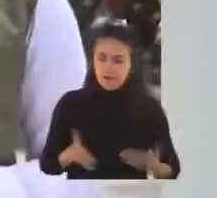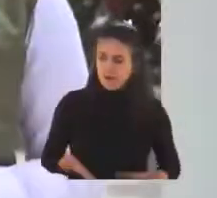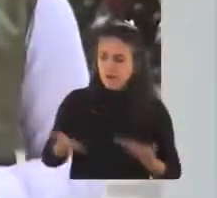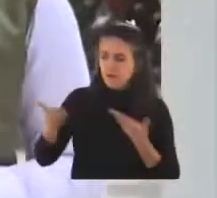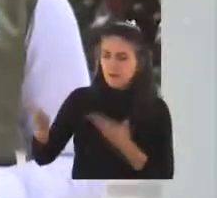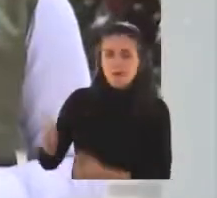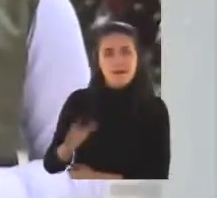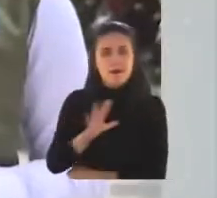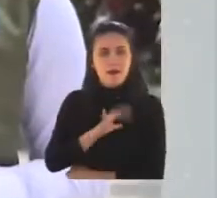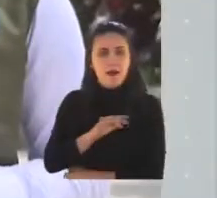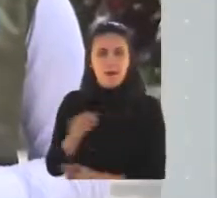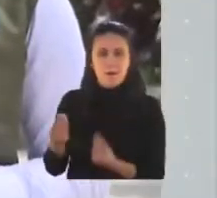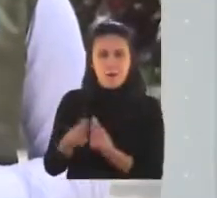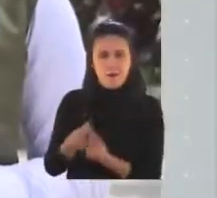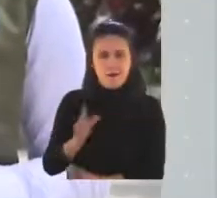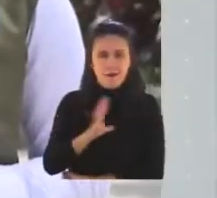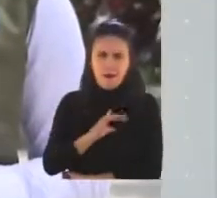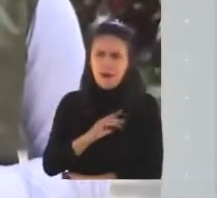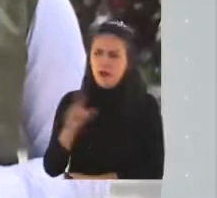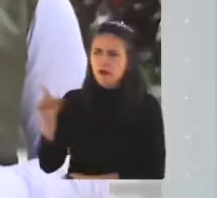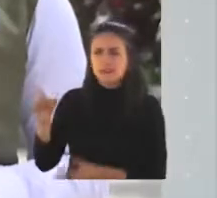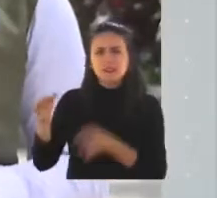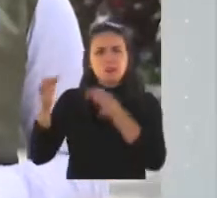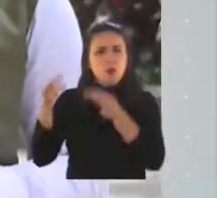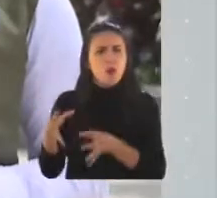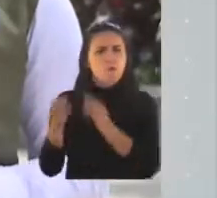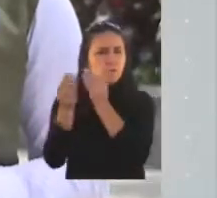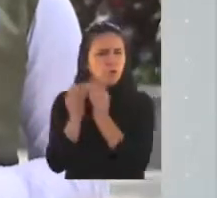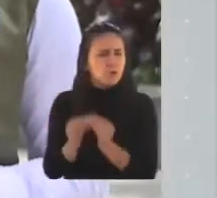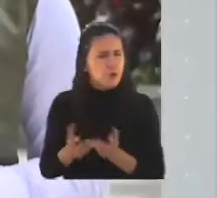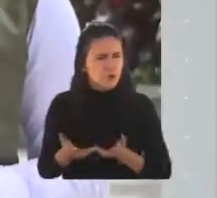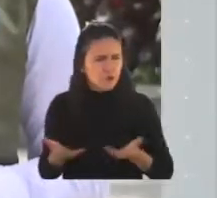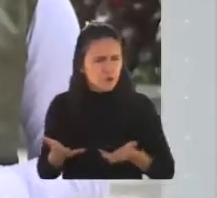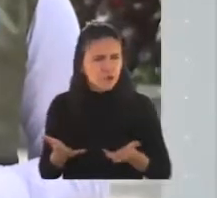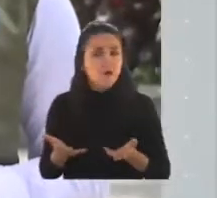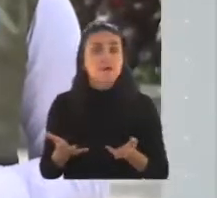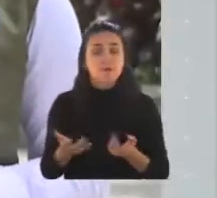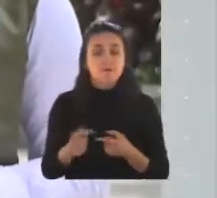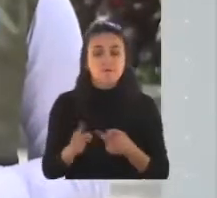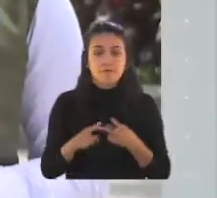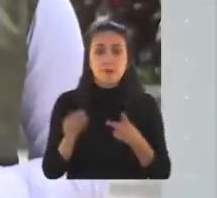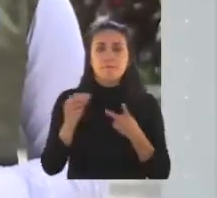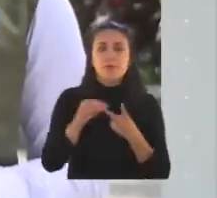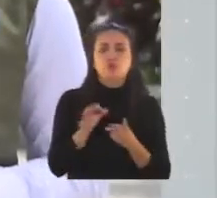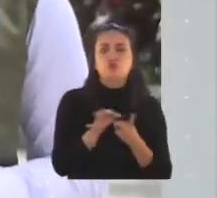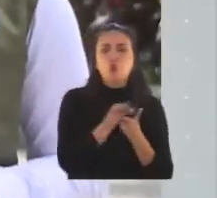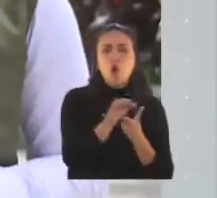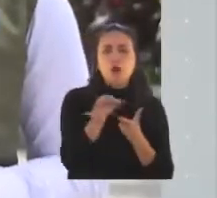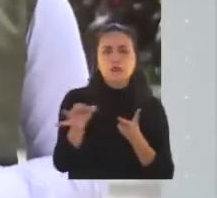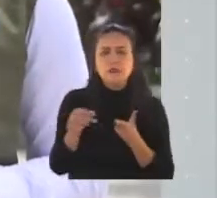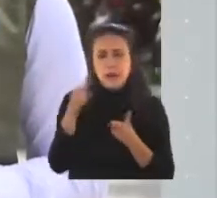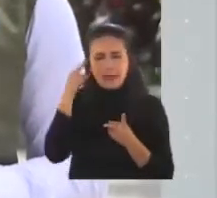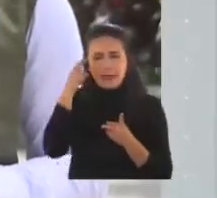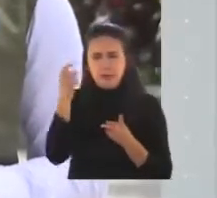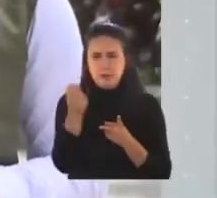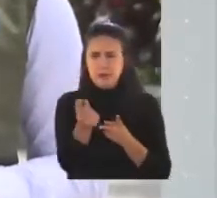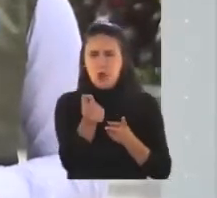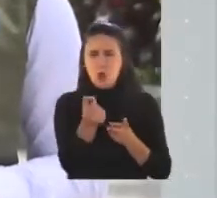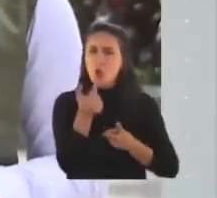en cali que nos va a contar cómo es el dispositivo de seguridad en esa ciudad y además cuáles son los municipios que están en riesgo víctor buenas